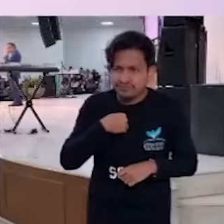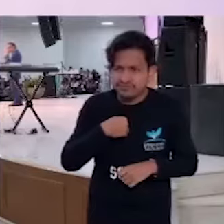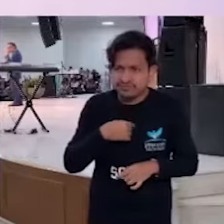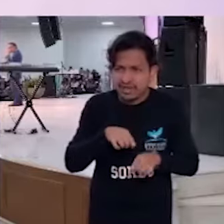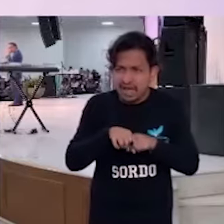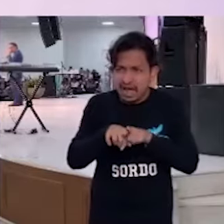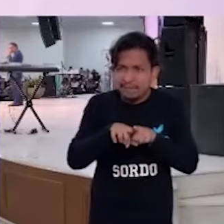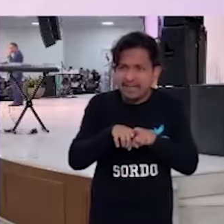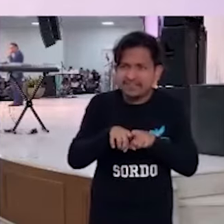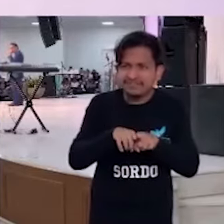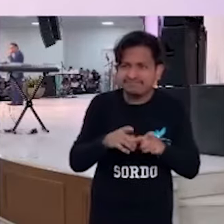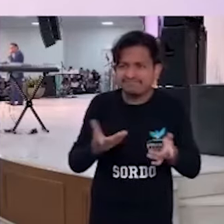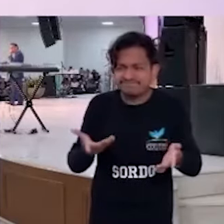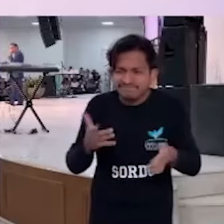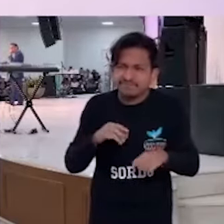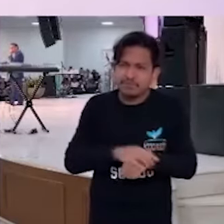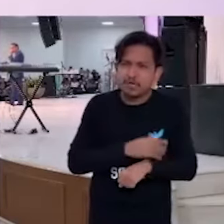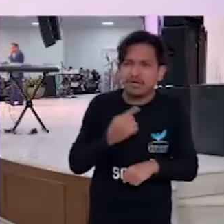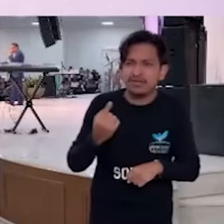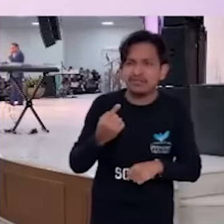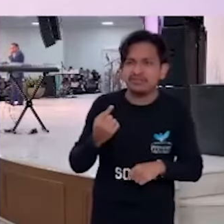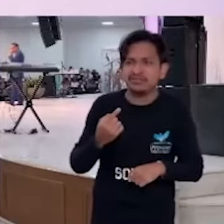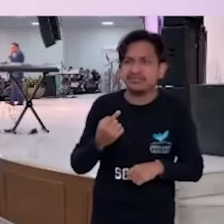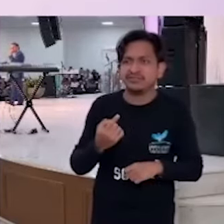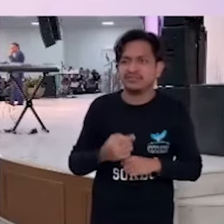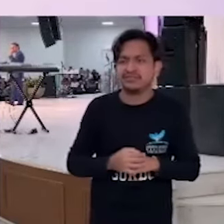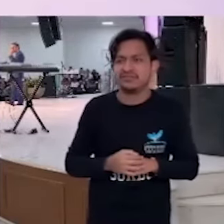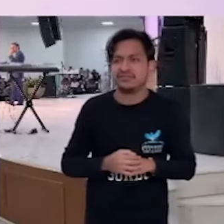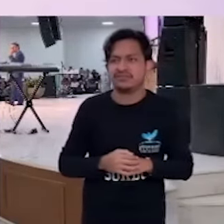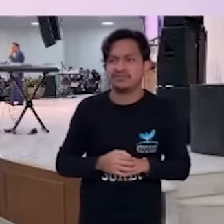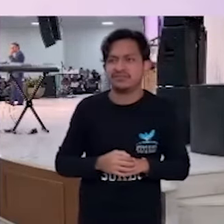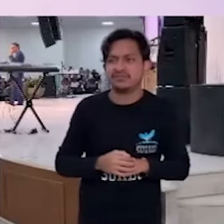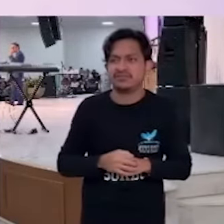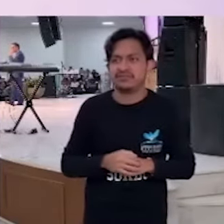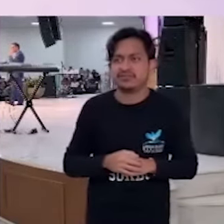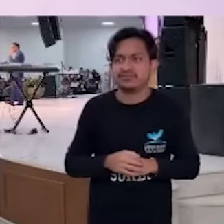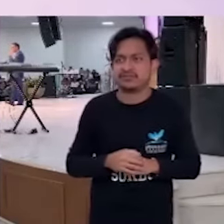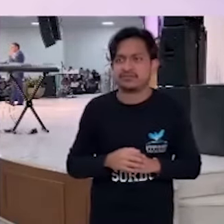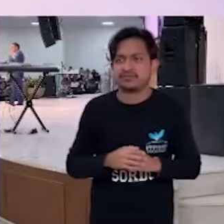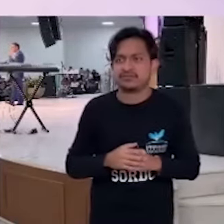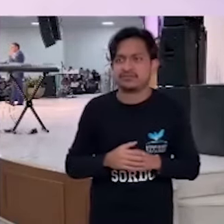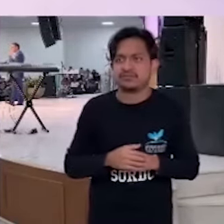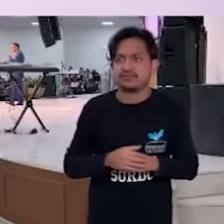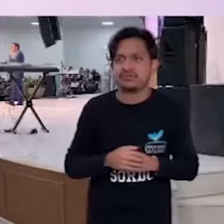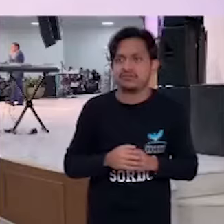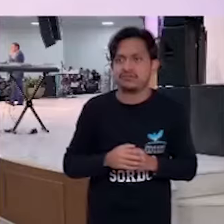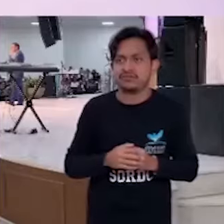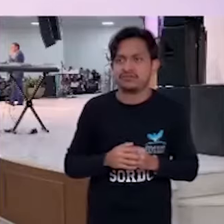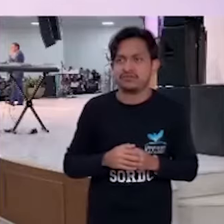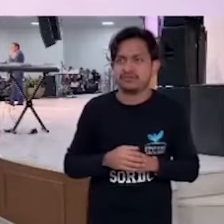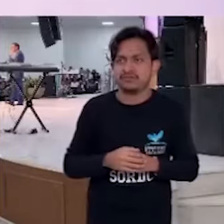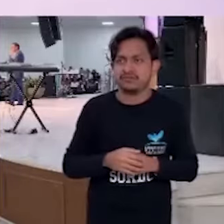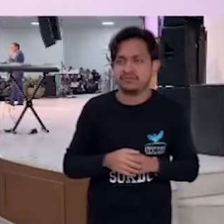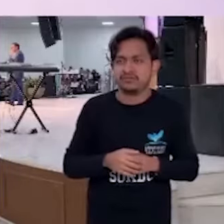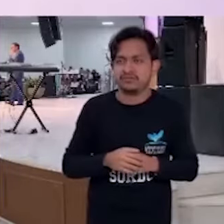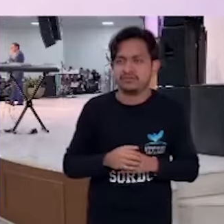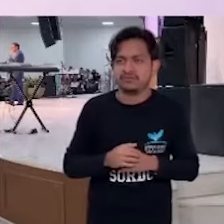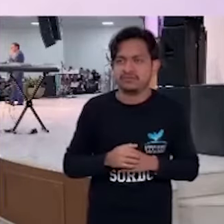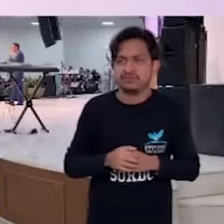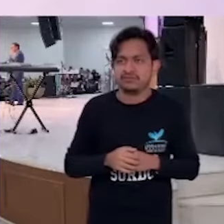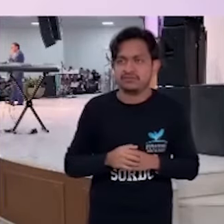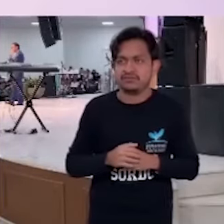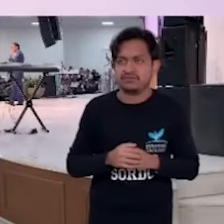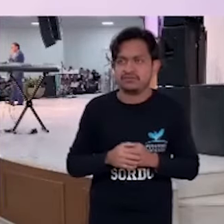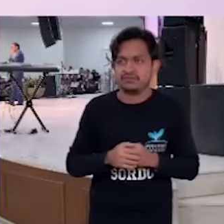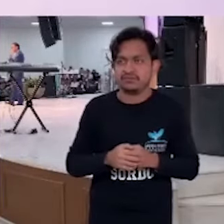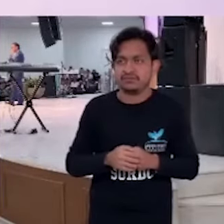¿verdad? Dice que era hija de su madre, me parece. ¿Sí? Entonces, ¿fue verdad o